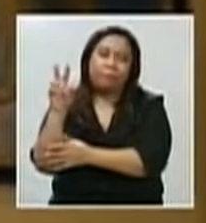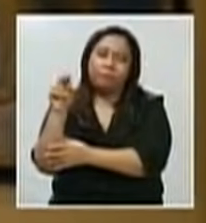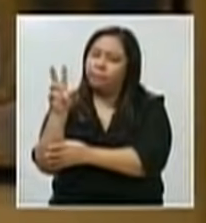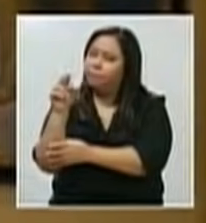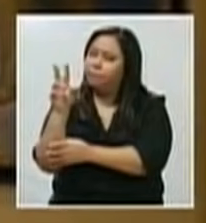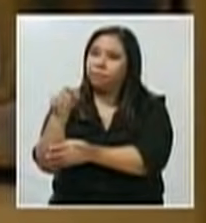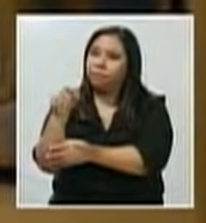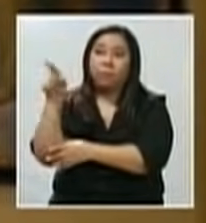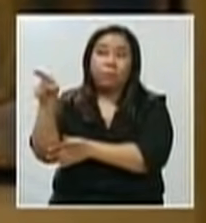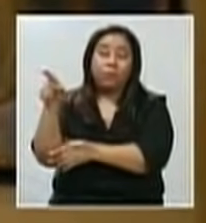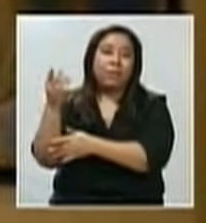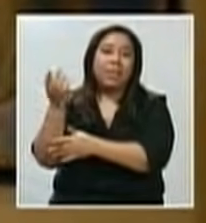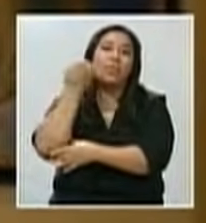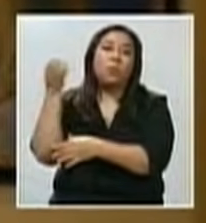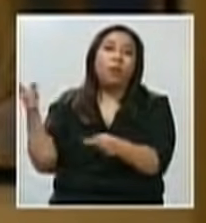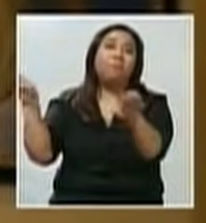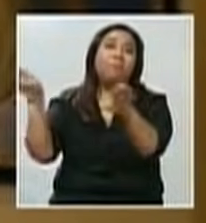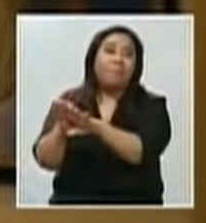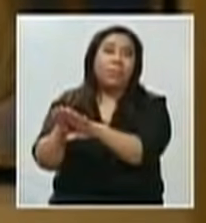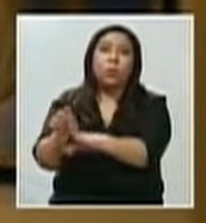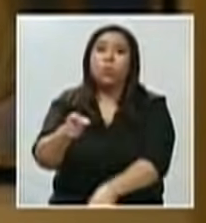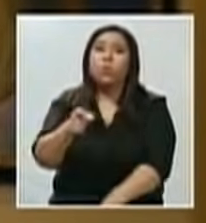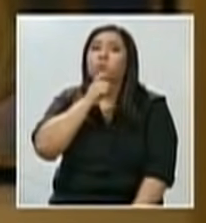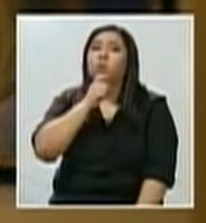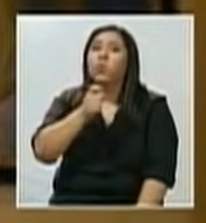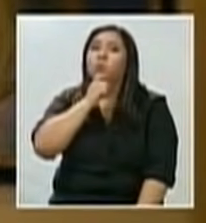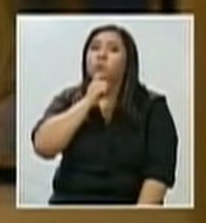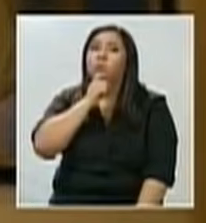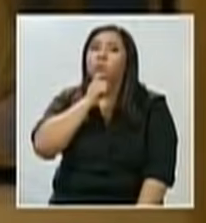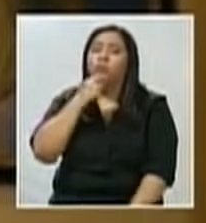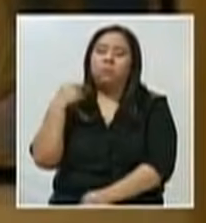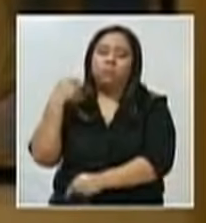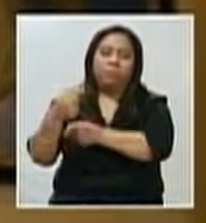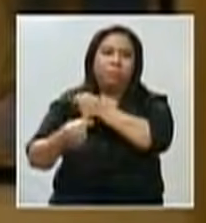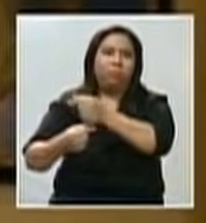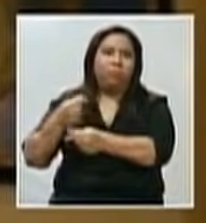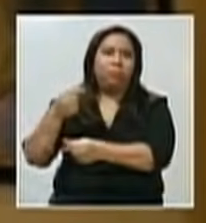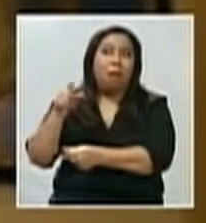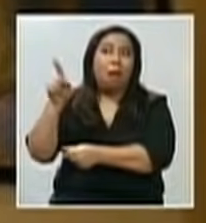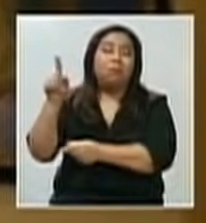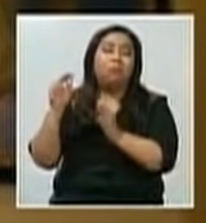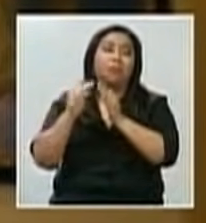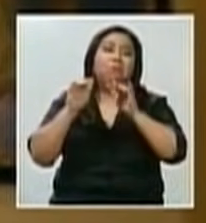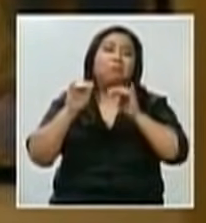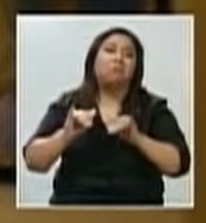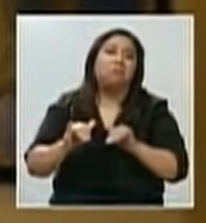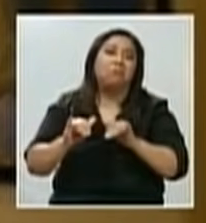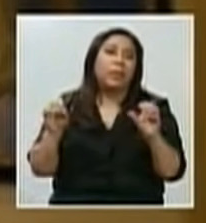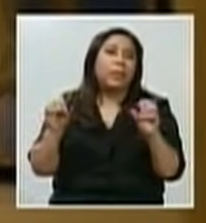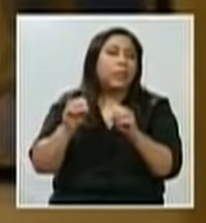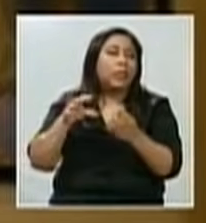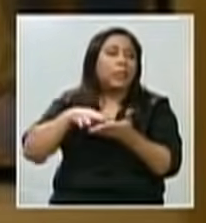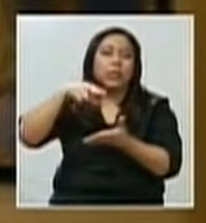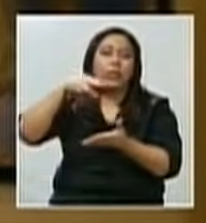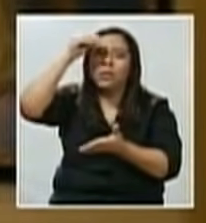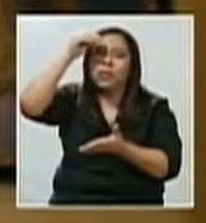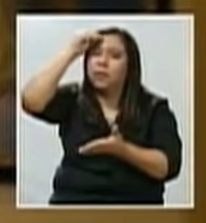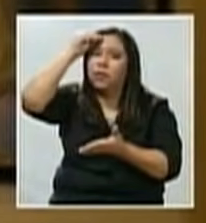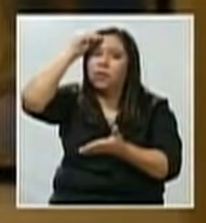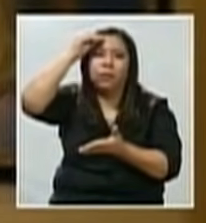cerrado es catastrófico para nuestras generaciones. En este sentido, velamos